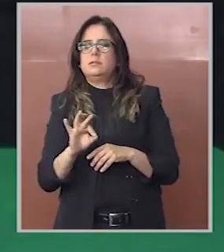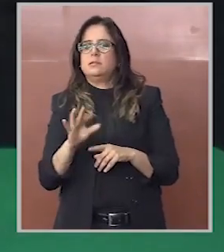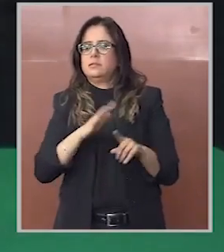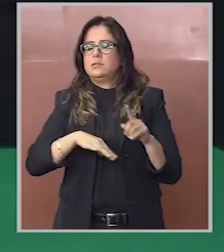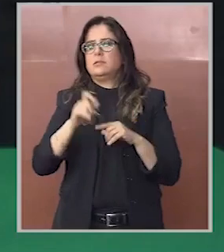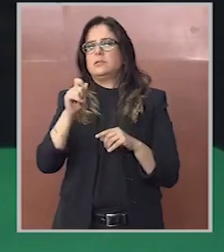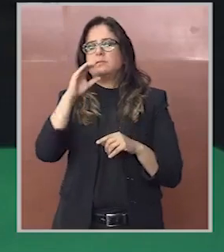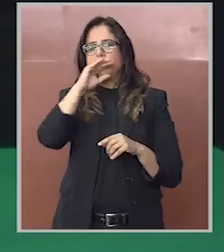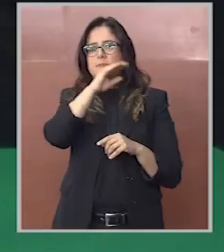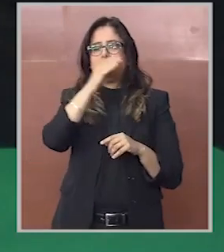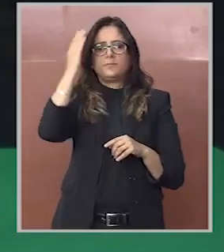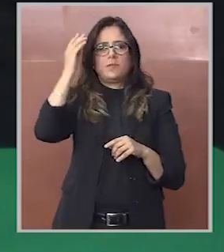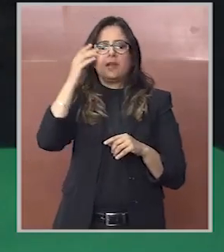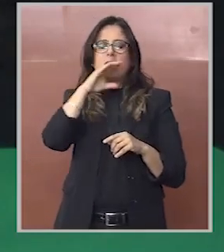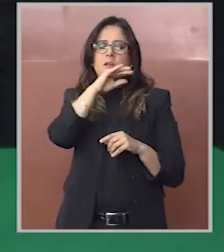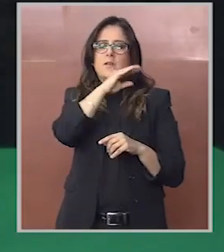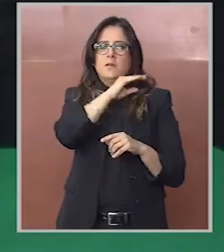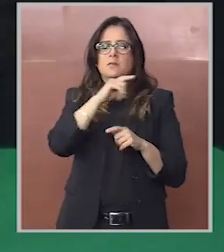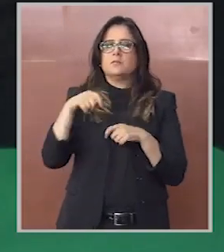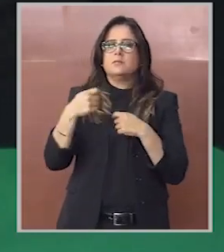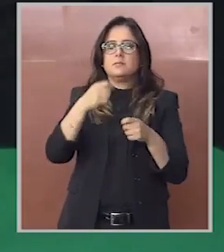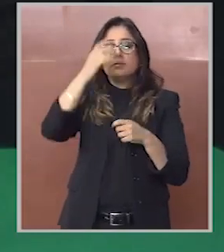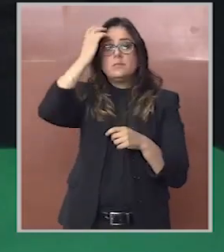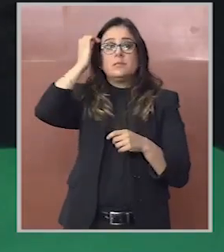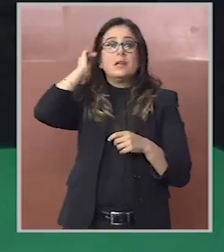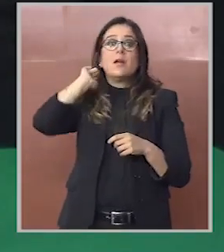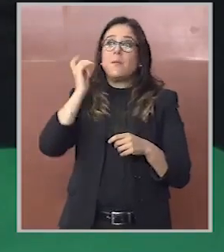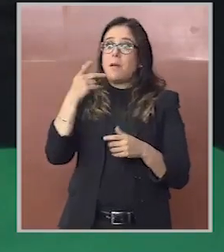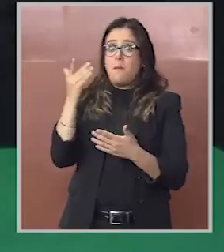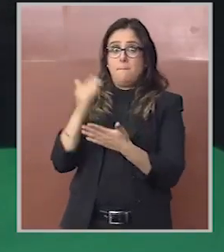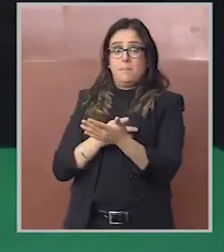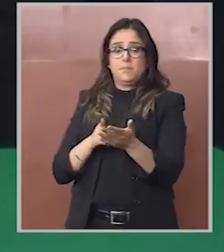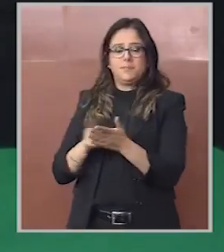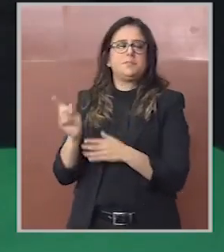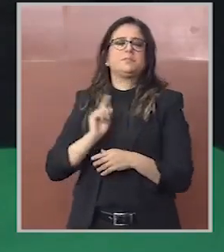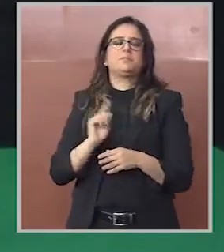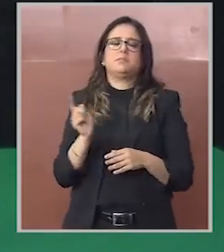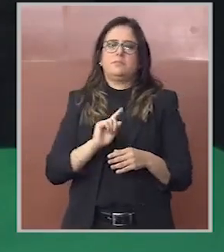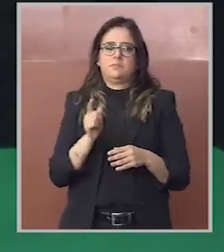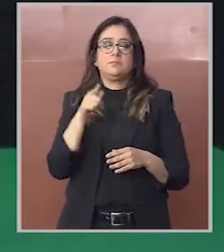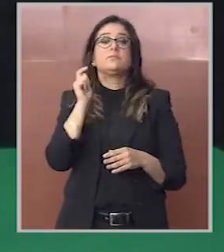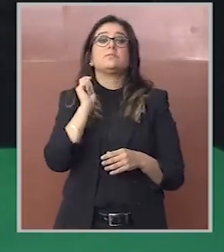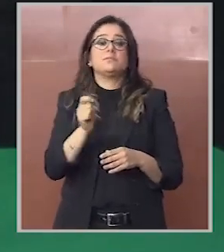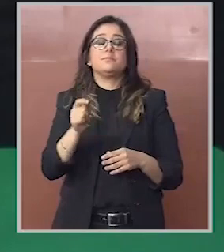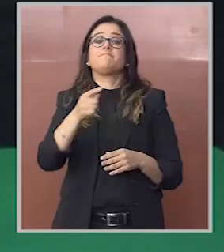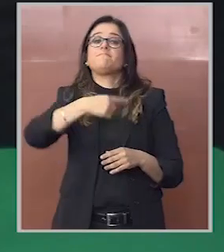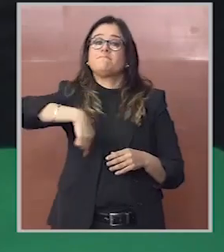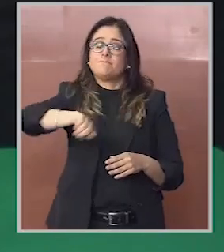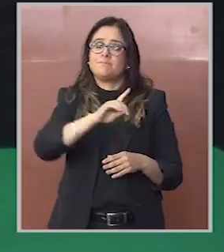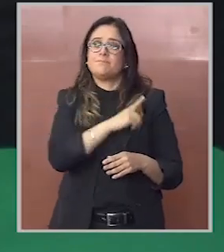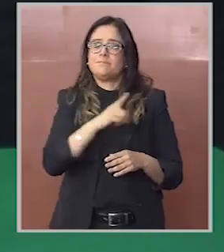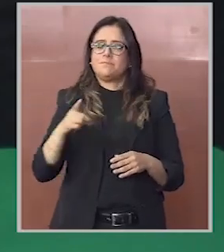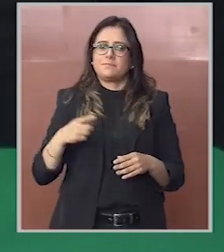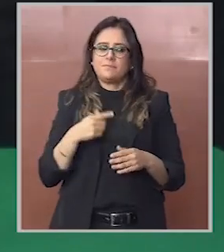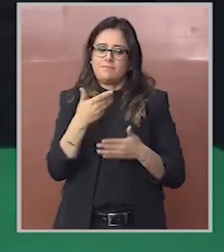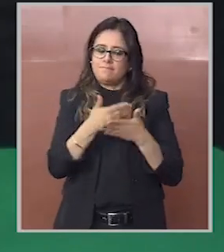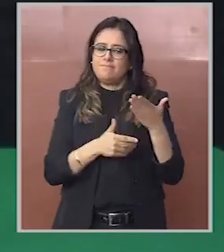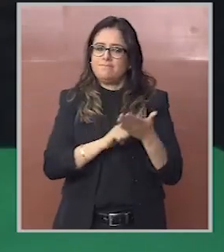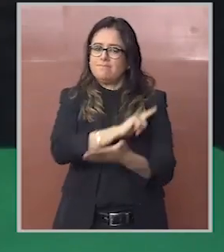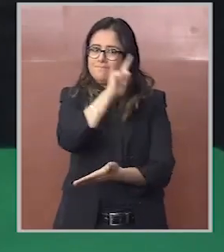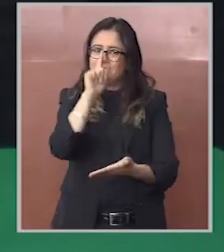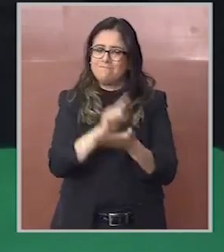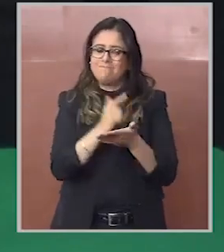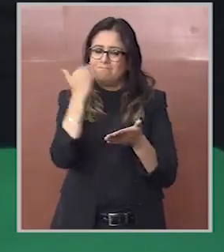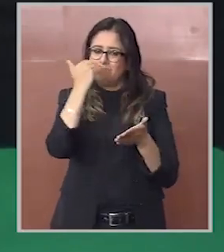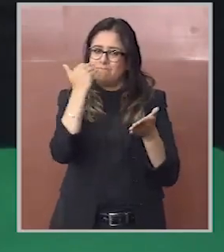derechos eso significa que hay que tener políticas mucho más específicas para poder llegar a esta población y